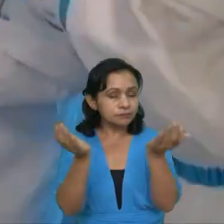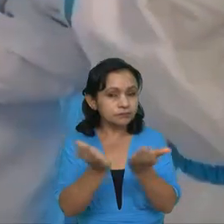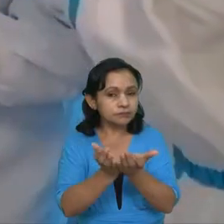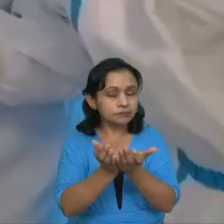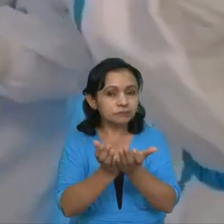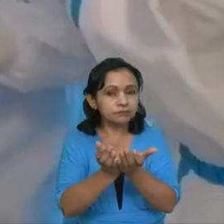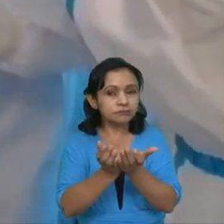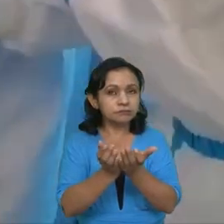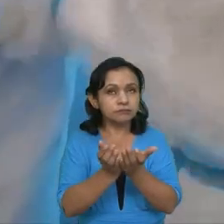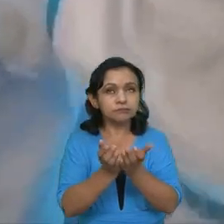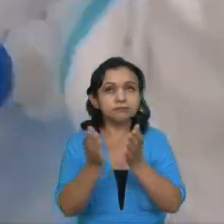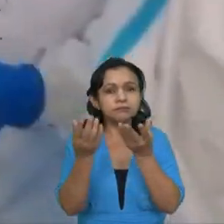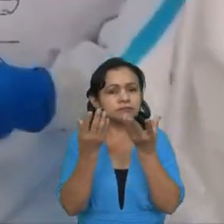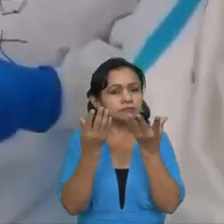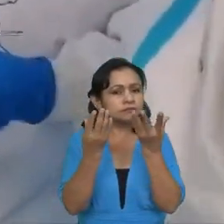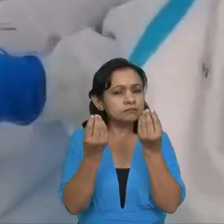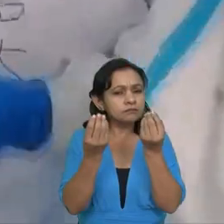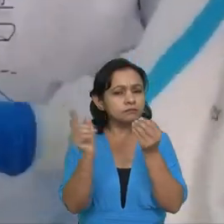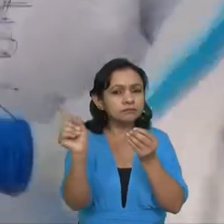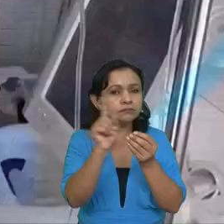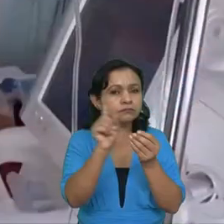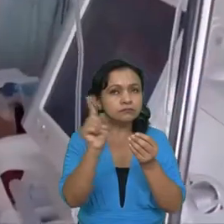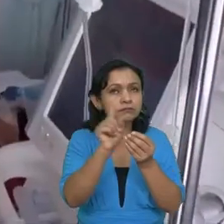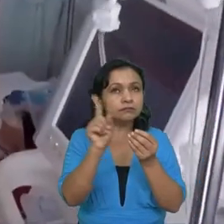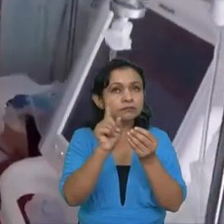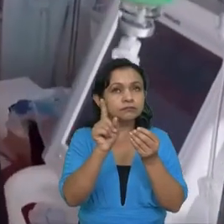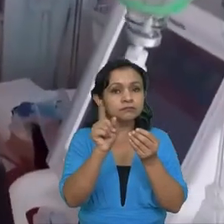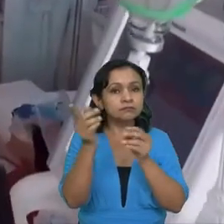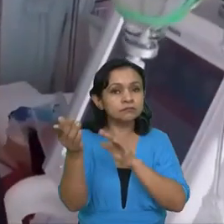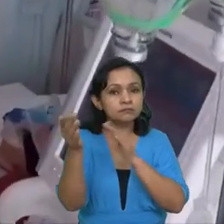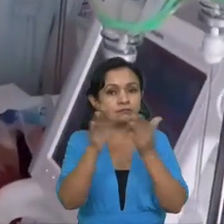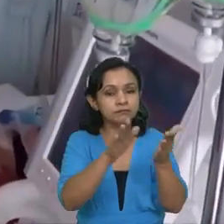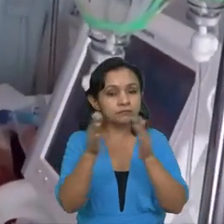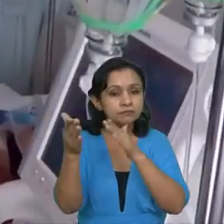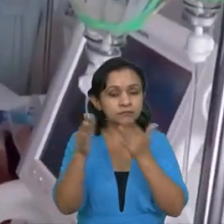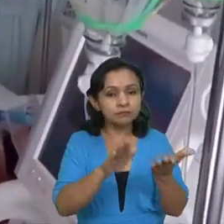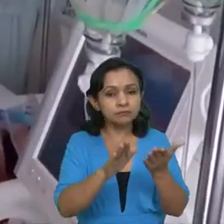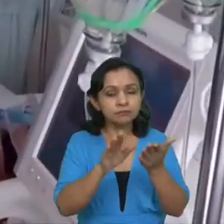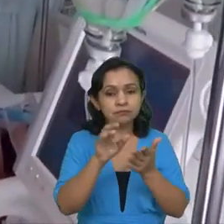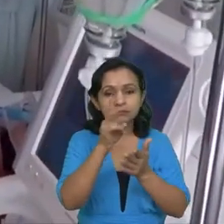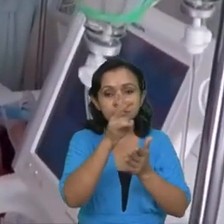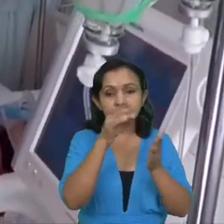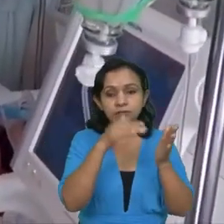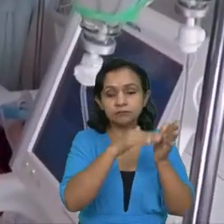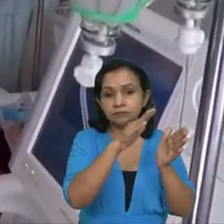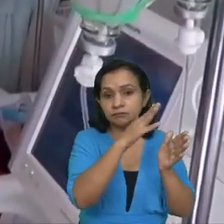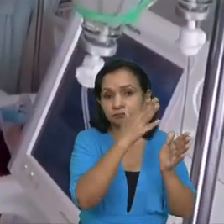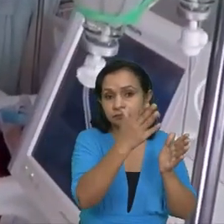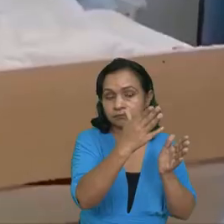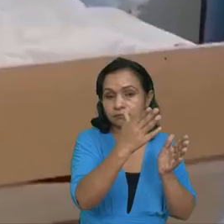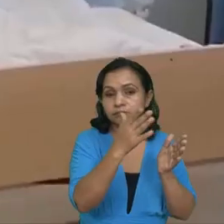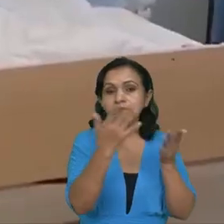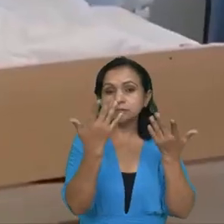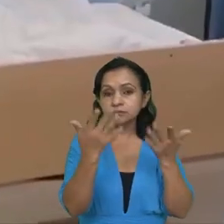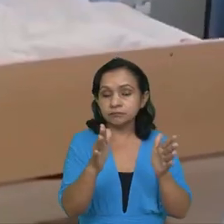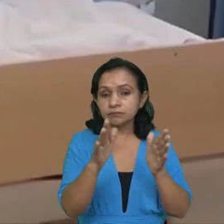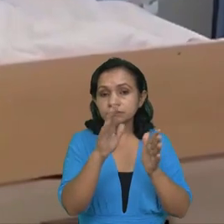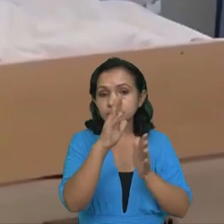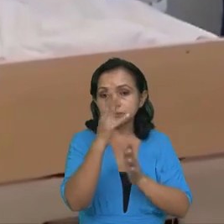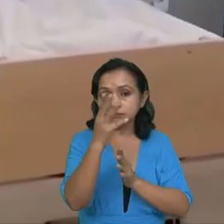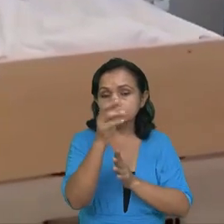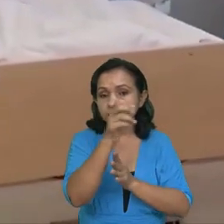no hace falta entrar en pánico debido a que la tasa de mortalidad del cobi 19 en china donde se han registrado el